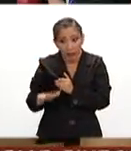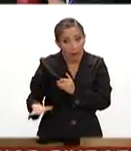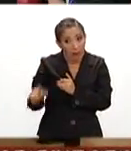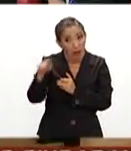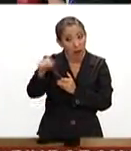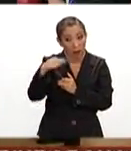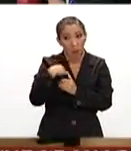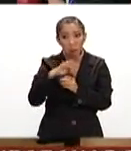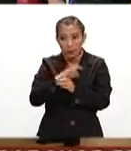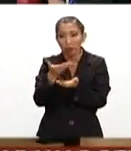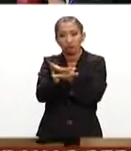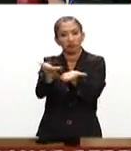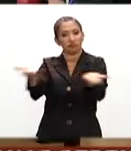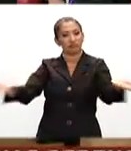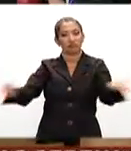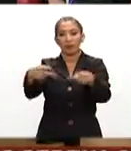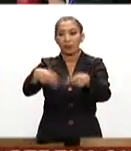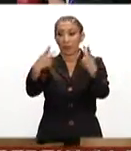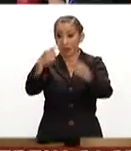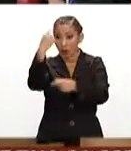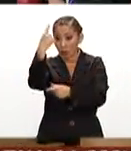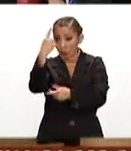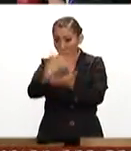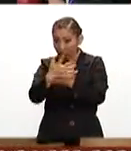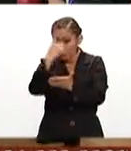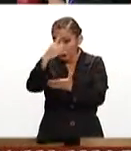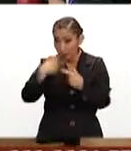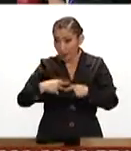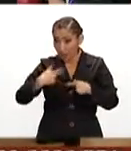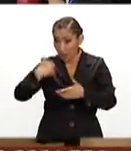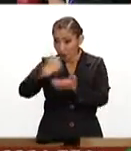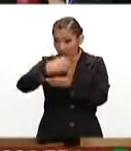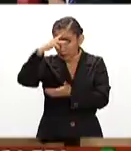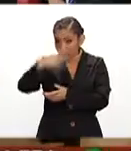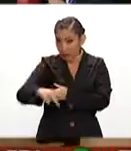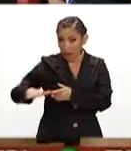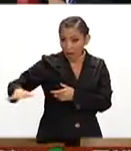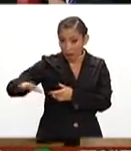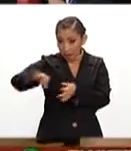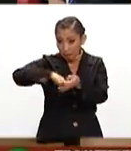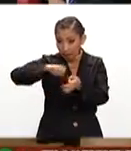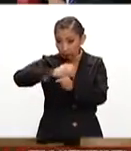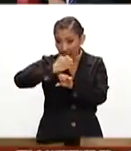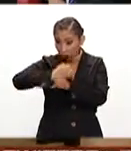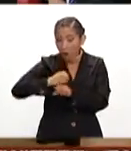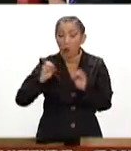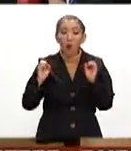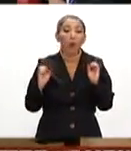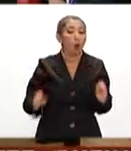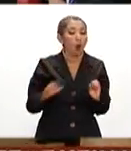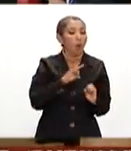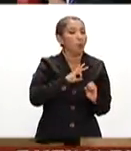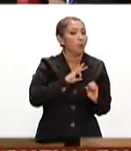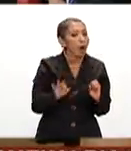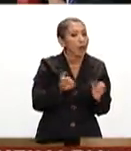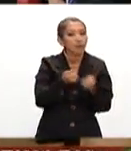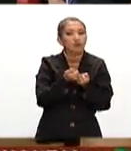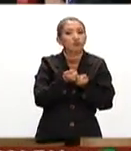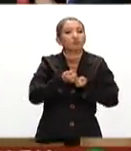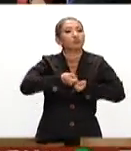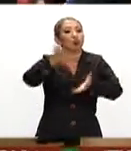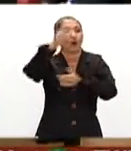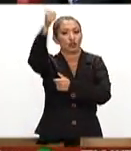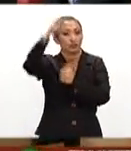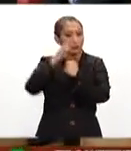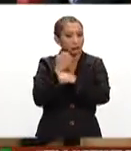están disponibles en este momento y únicamente para los habitantes de la capital y el área metropolitana, o también hay posibilidad de expandirlo a